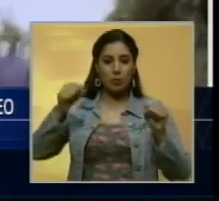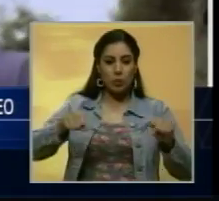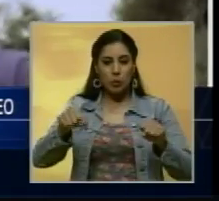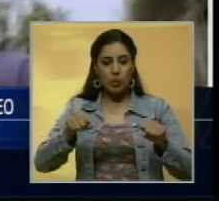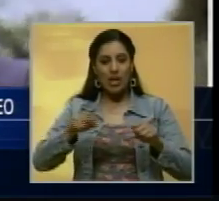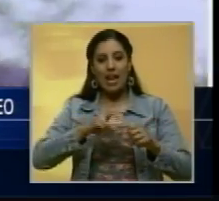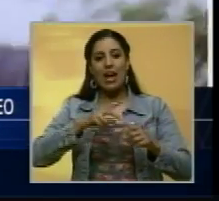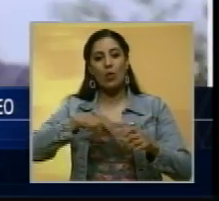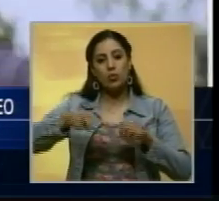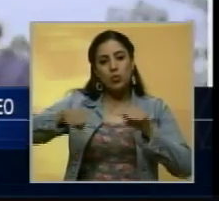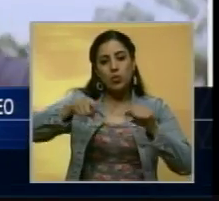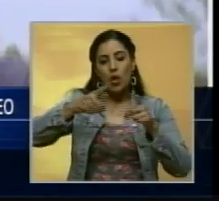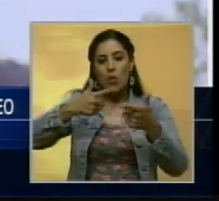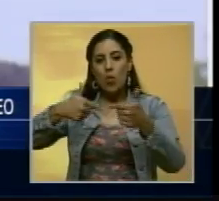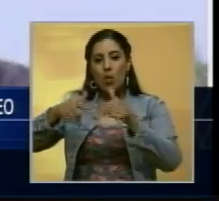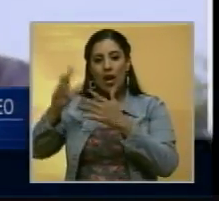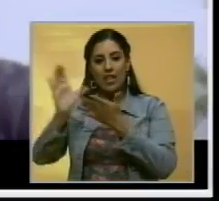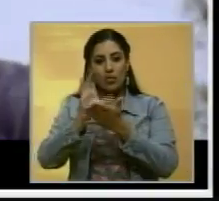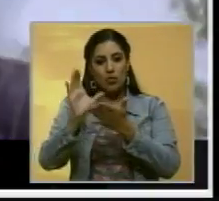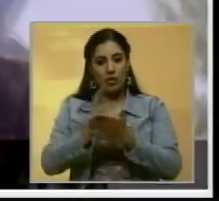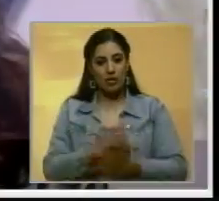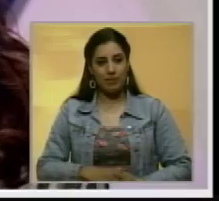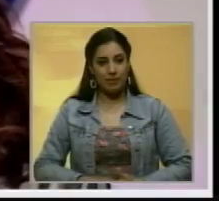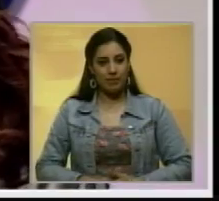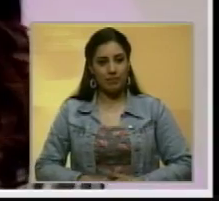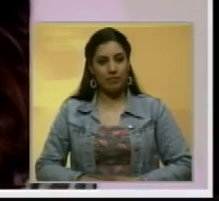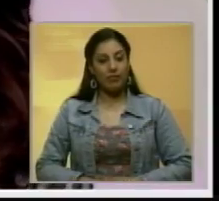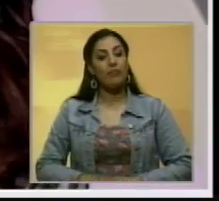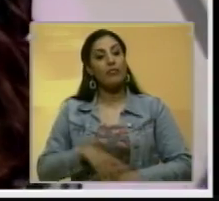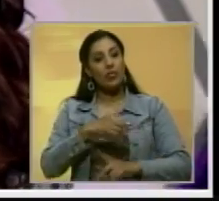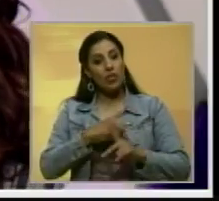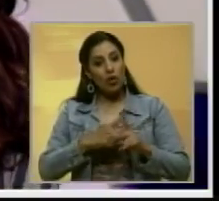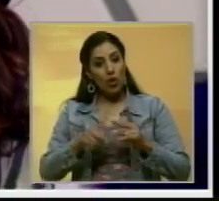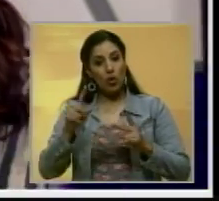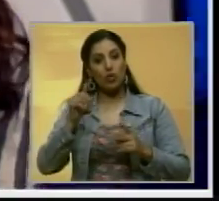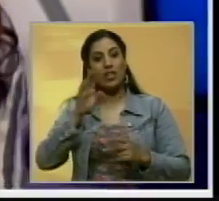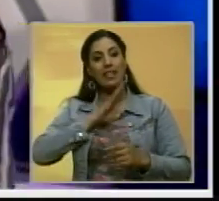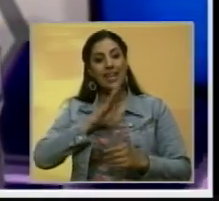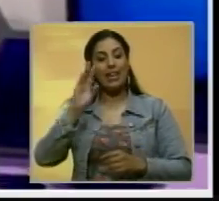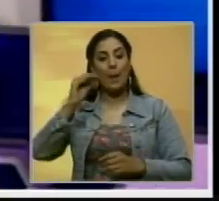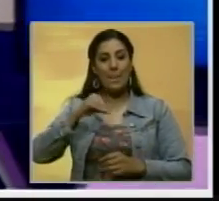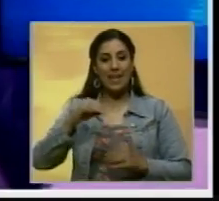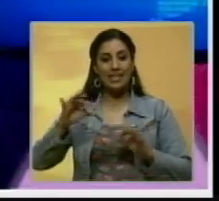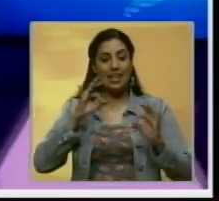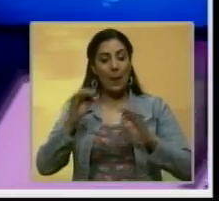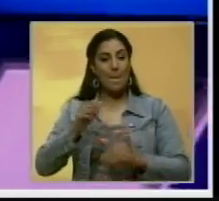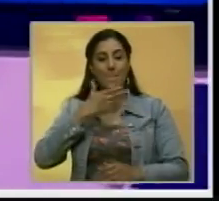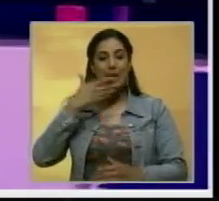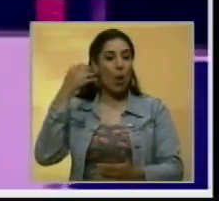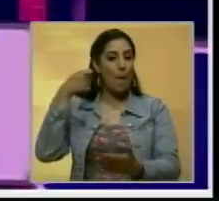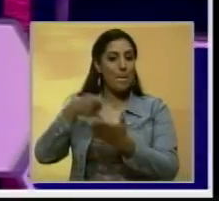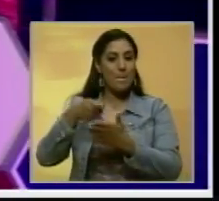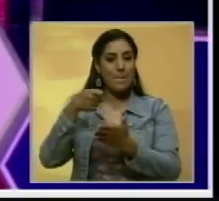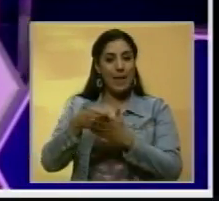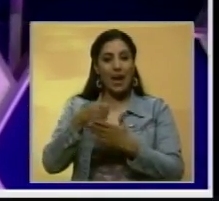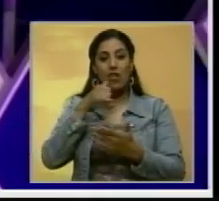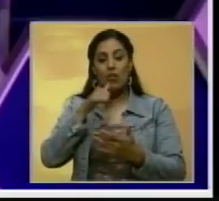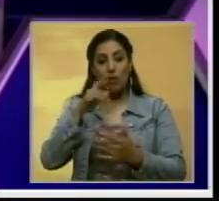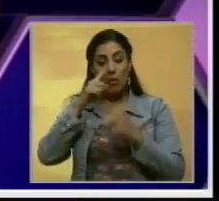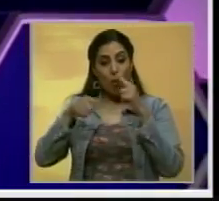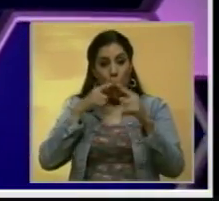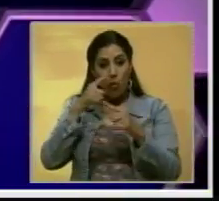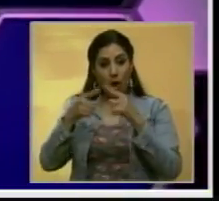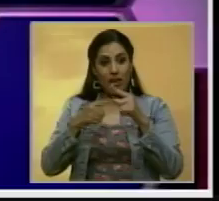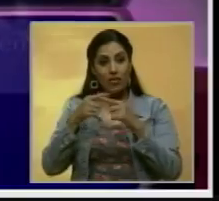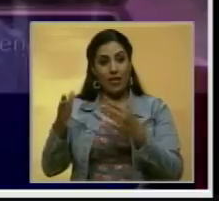del recorrido en bicicleta por la ciudad. Y seguimos con Jennifer Lawrence, quien es la actriz mejor pagada según el reporte anual de la